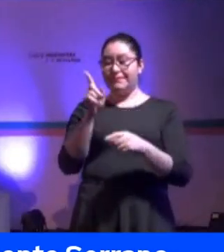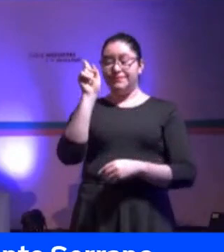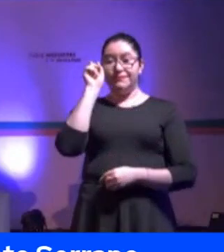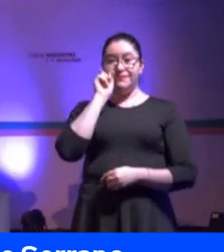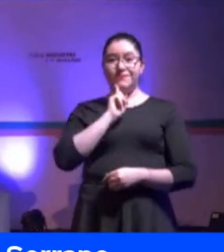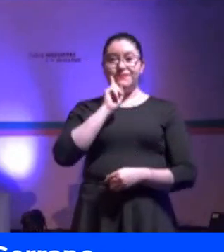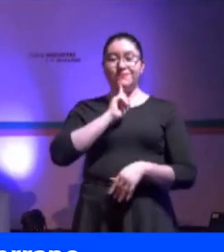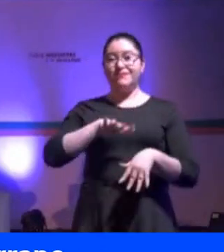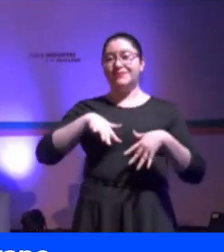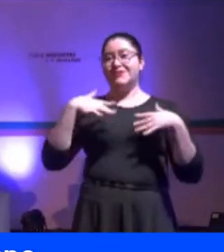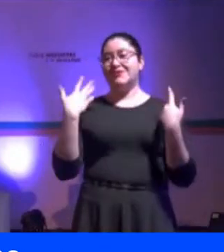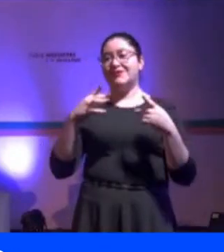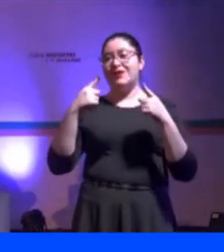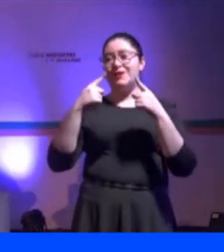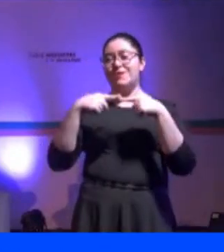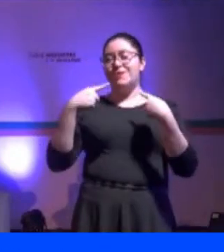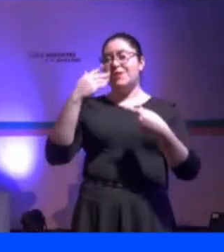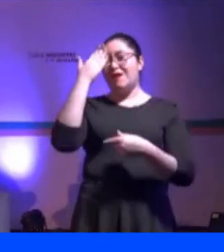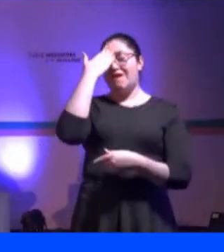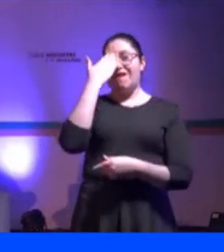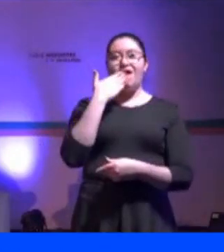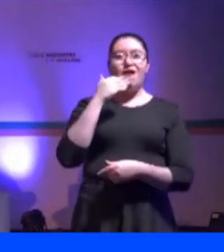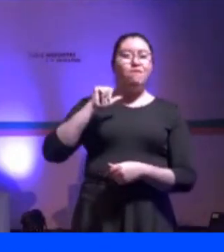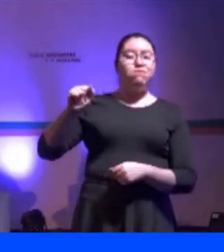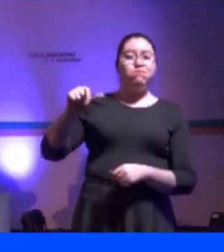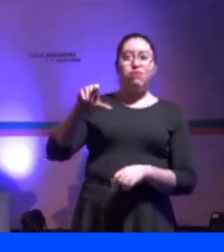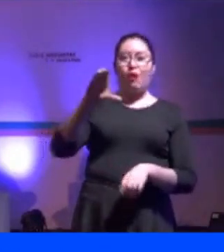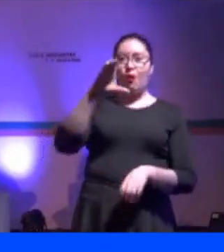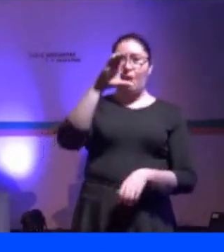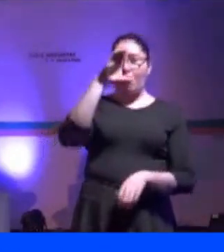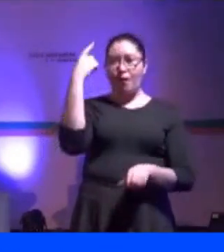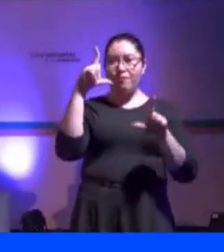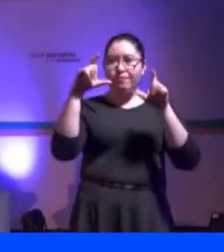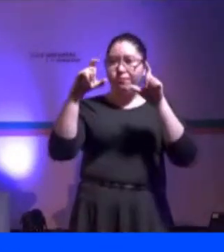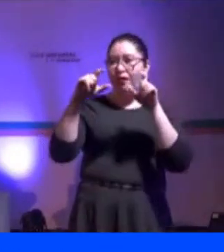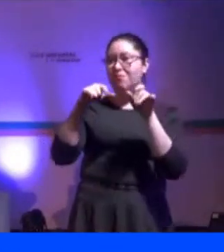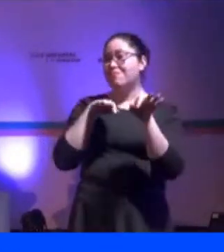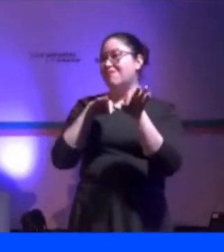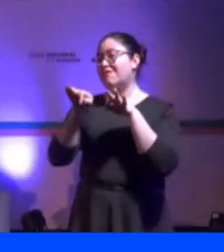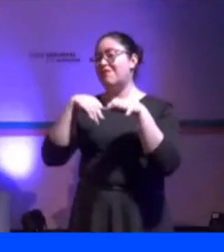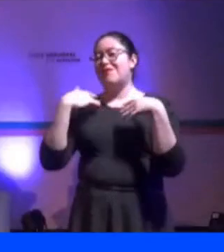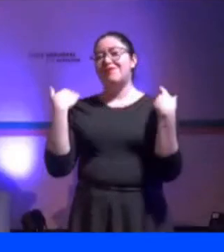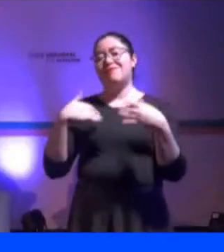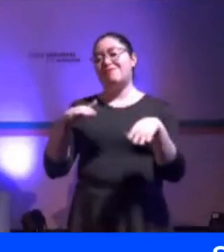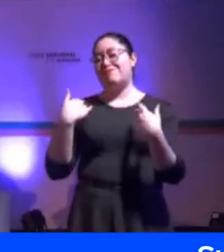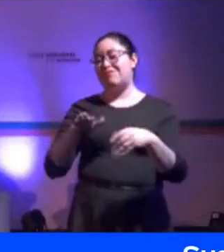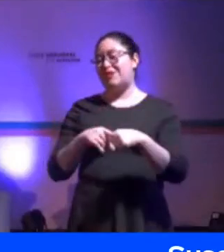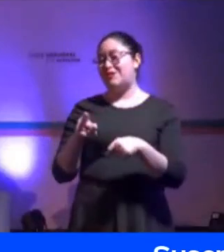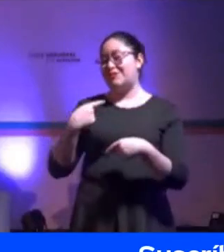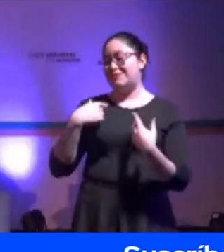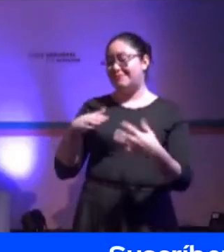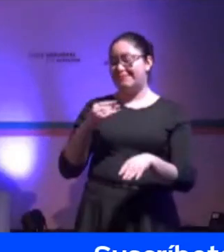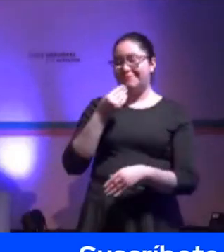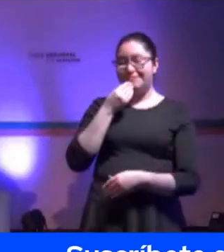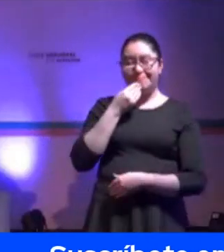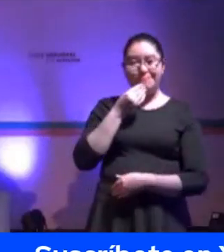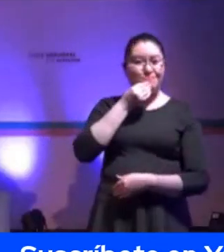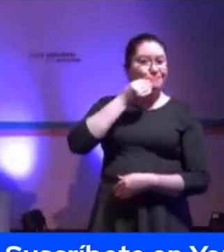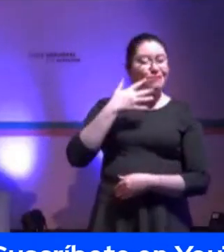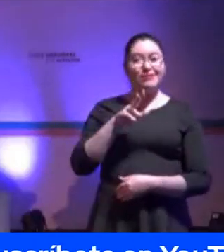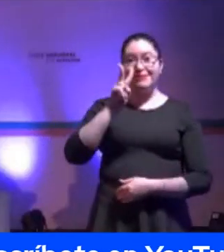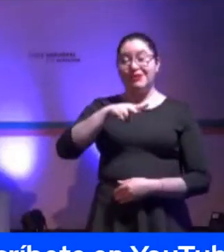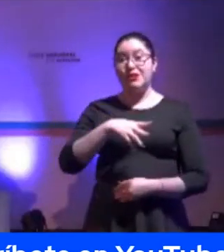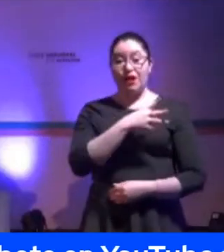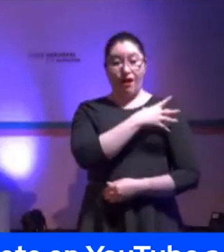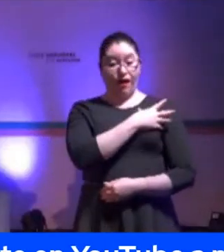mujer talentosísima, fotógrafa. Híjole, tienes un ojo brutal, mana, pero